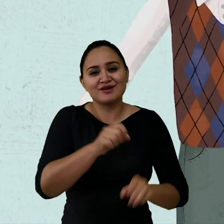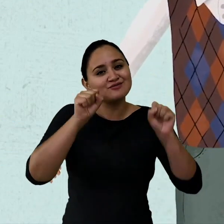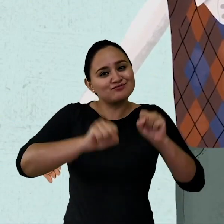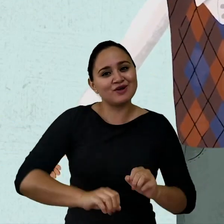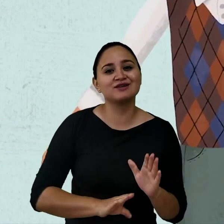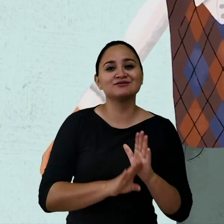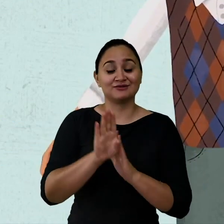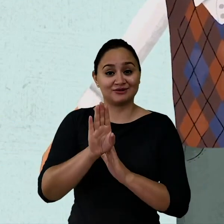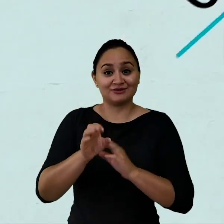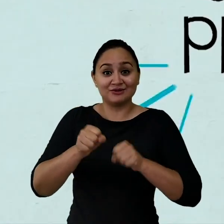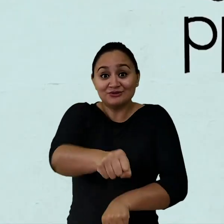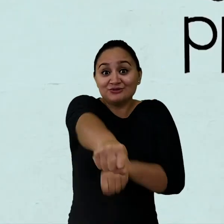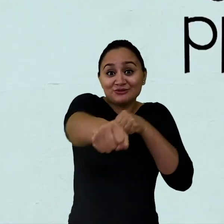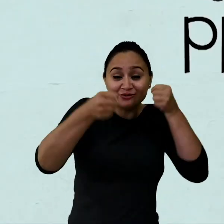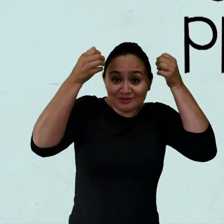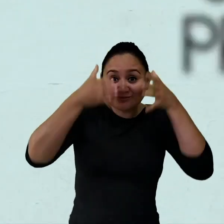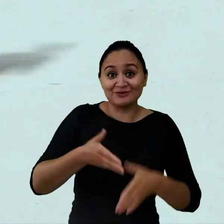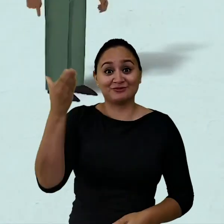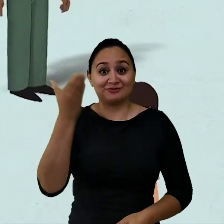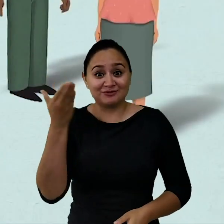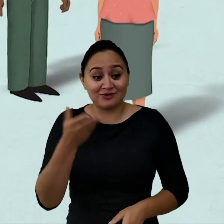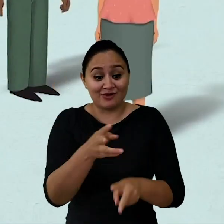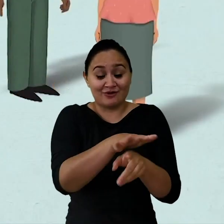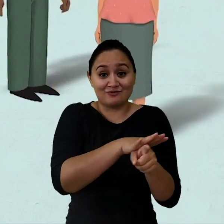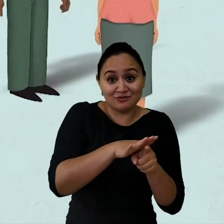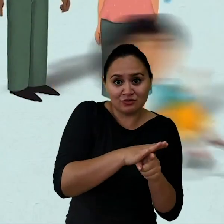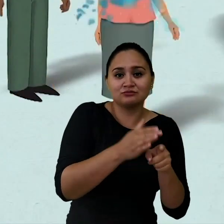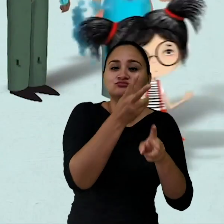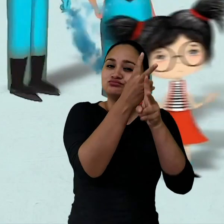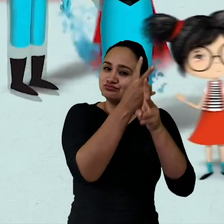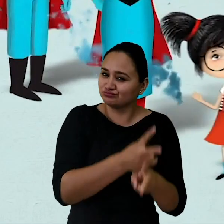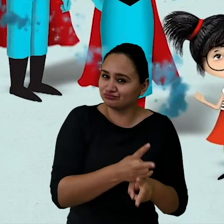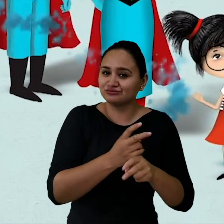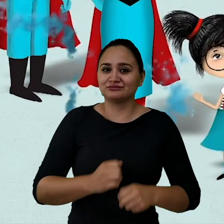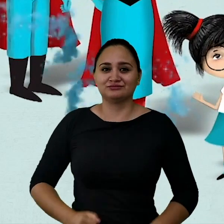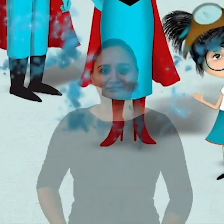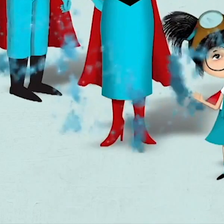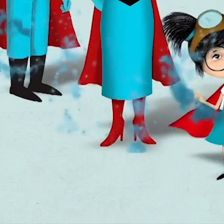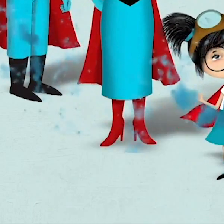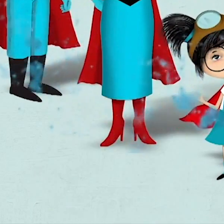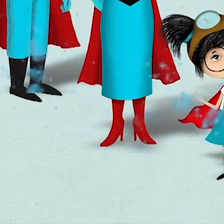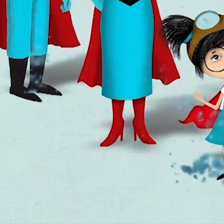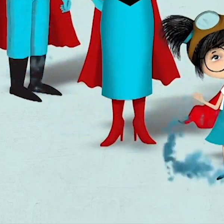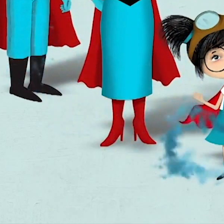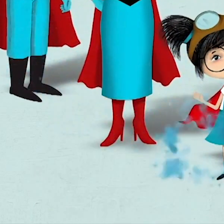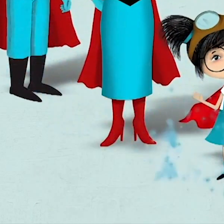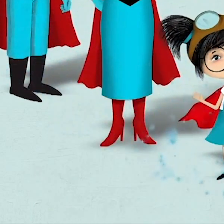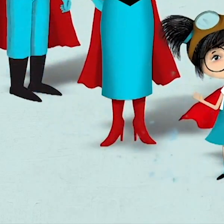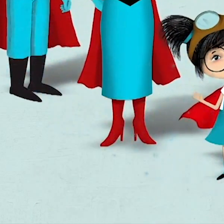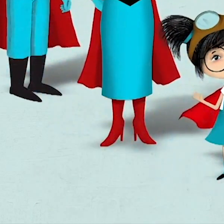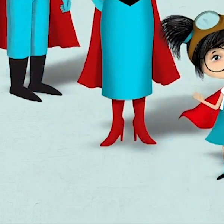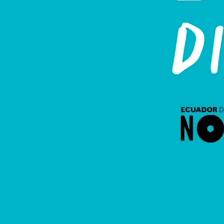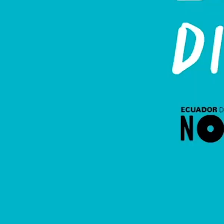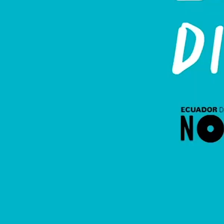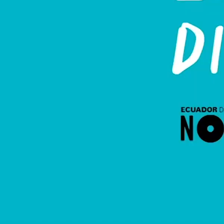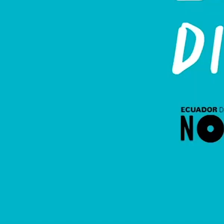parte, su recuperación. Un superprofe protege a sus estudiantes del abuso sexual.